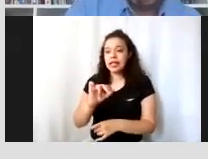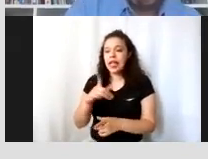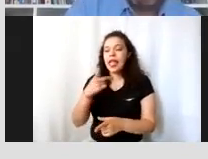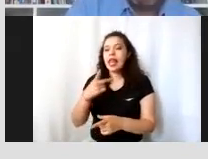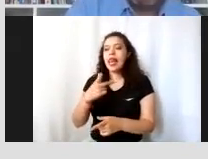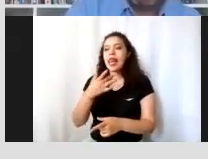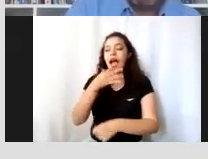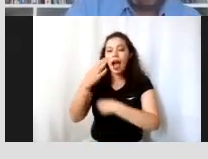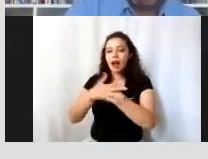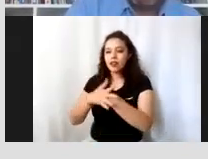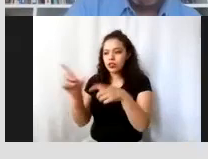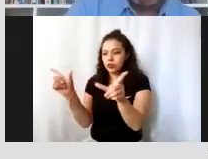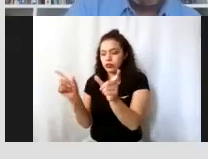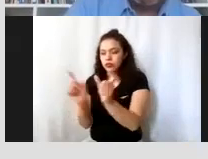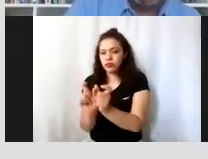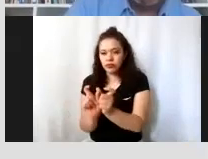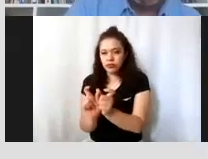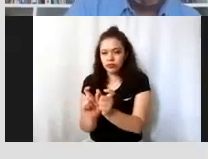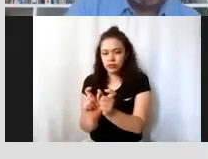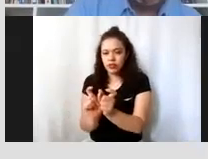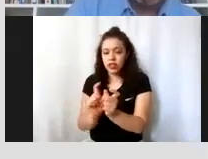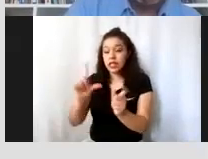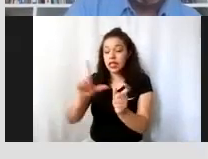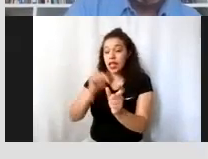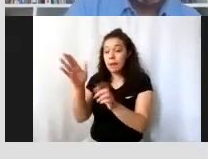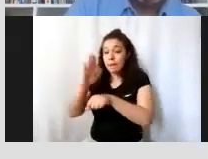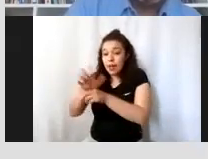el aviso de privacidad simplificado y el corto?